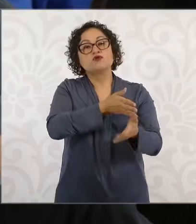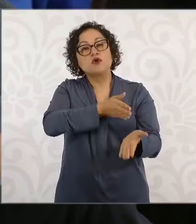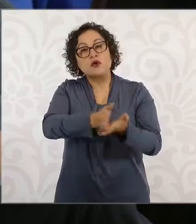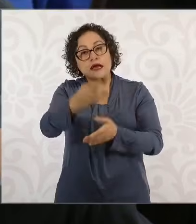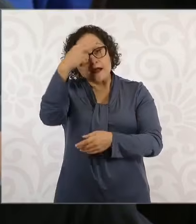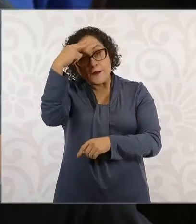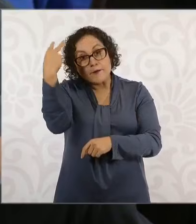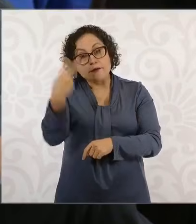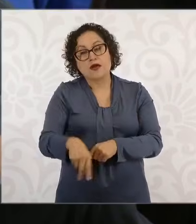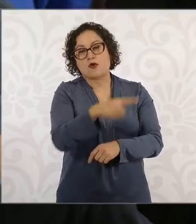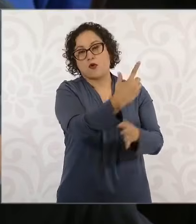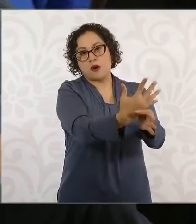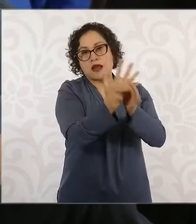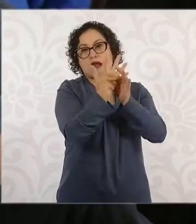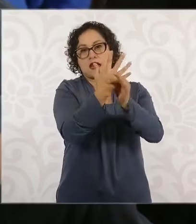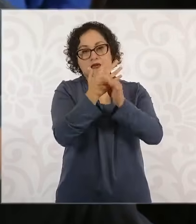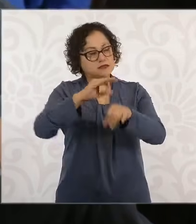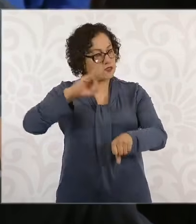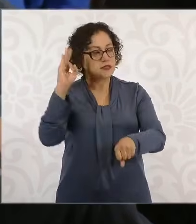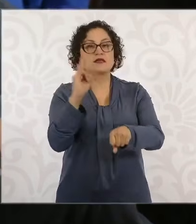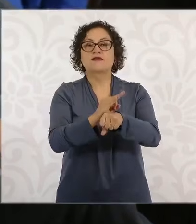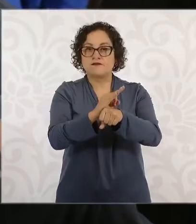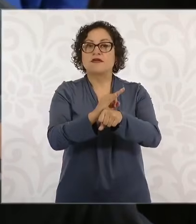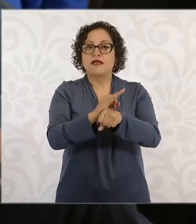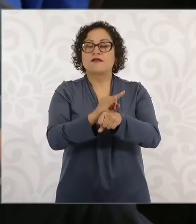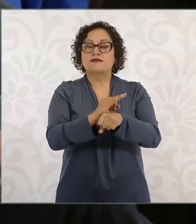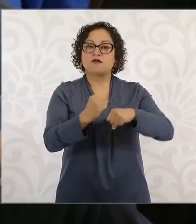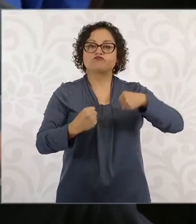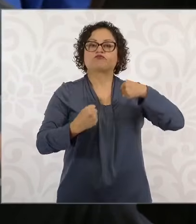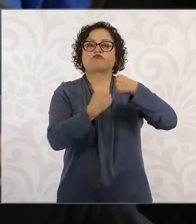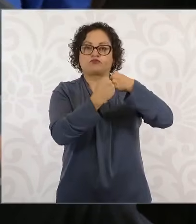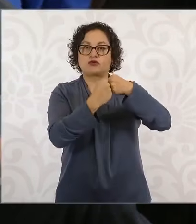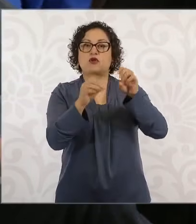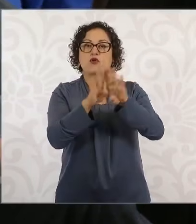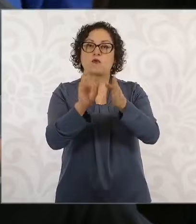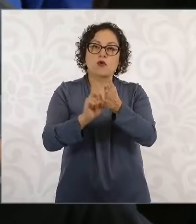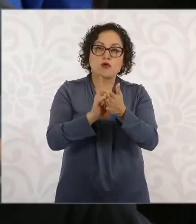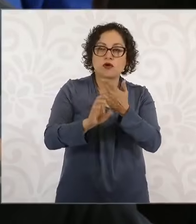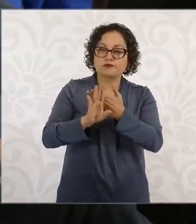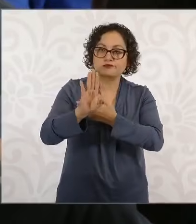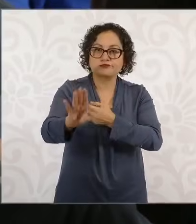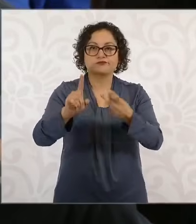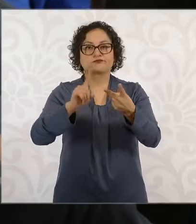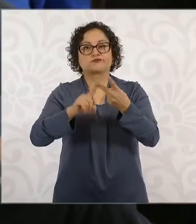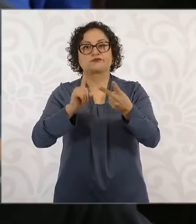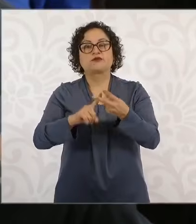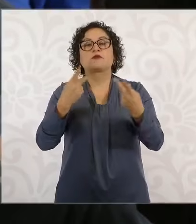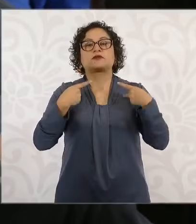su gobierno defiende la frontera sur contra invasiones, detiene el flujo de drogas y migrantes y persigue lo que describió como